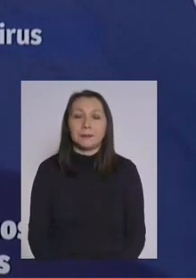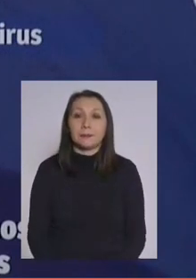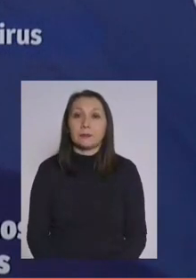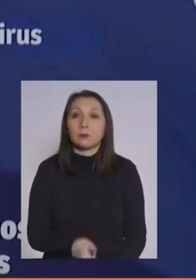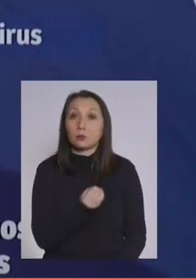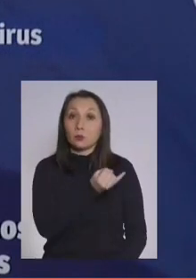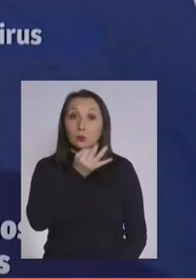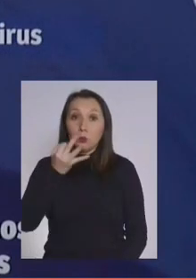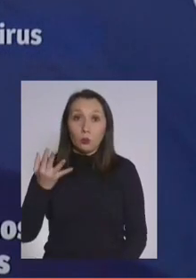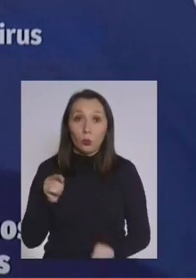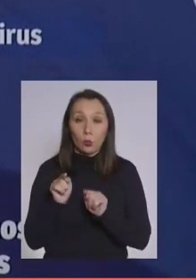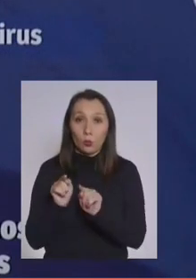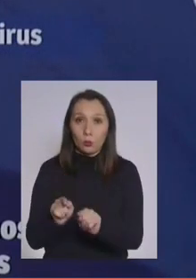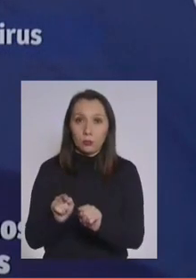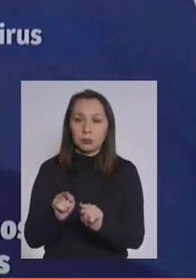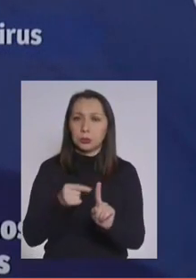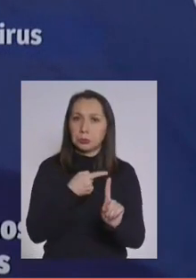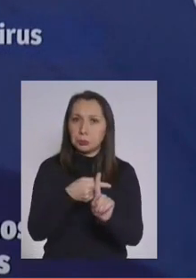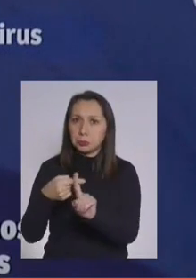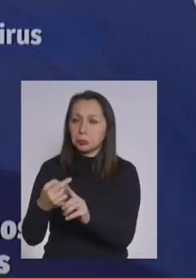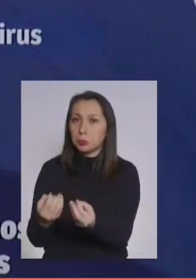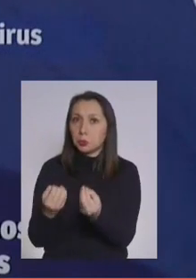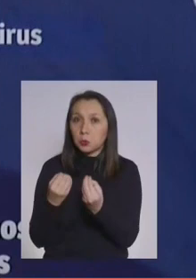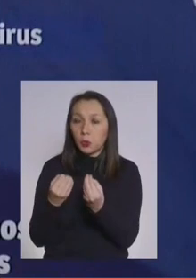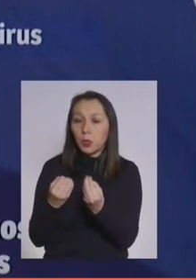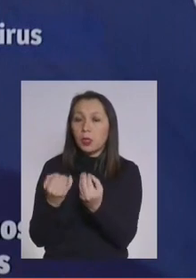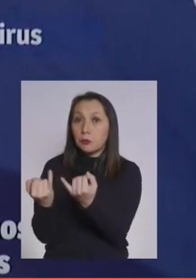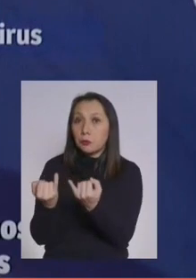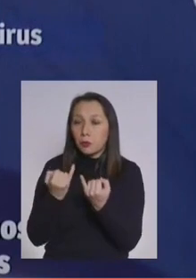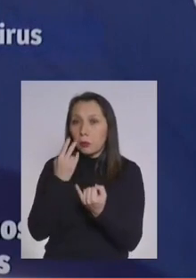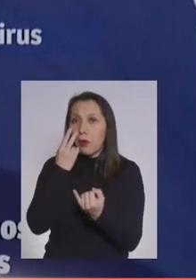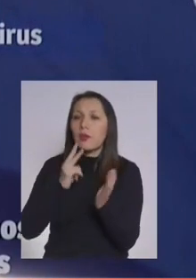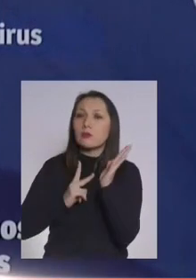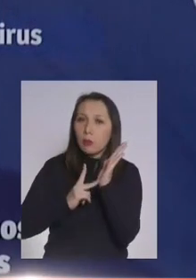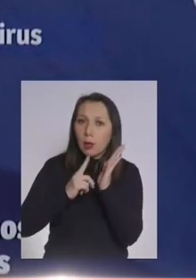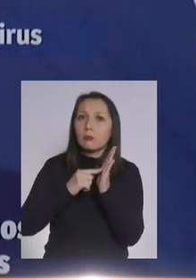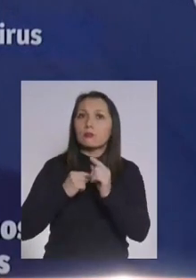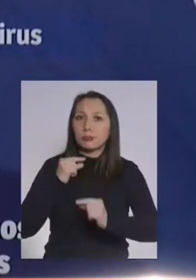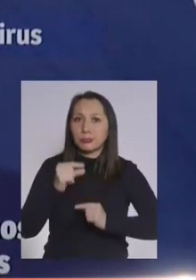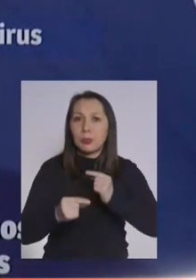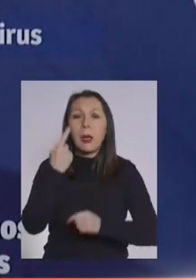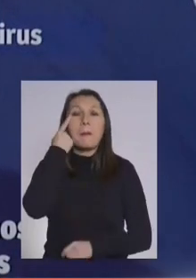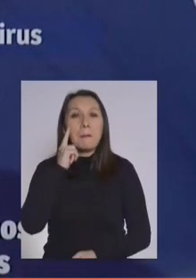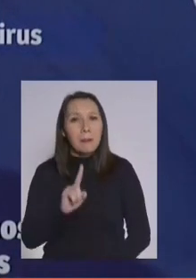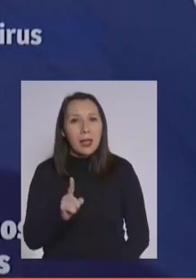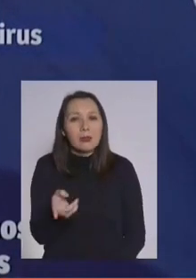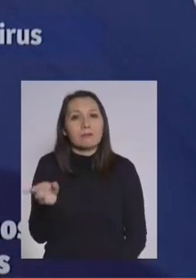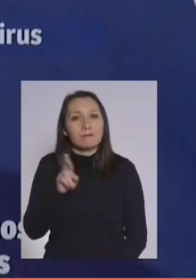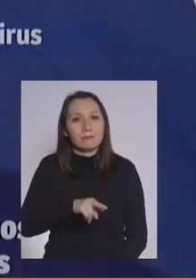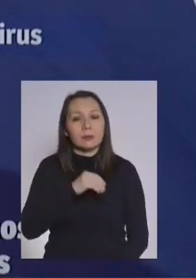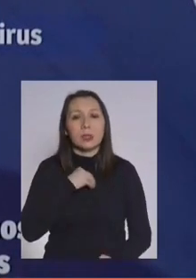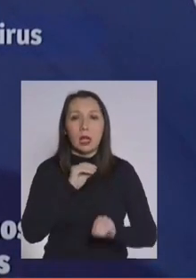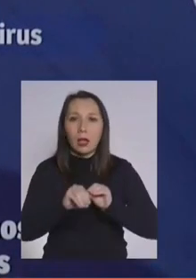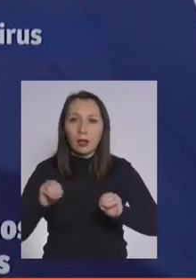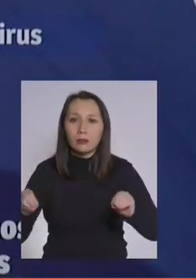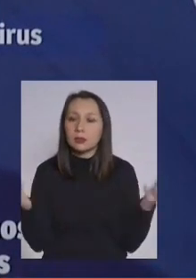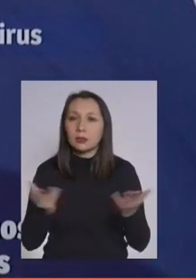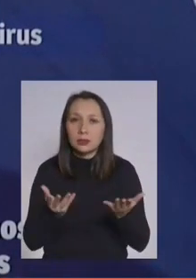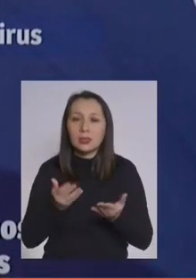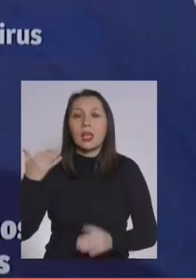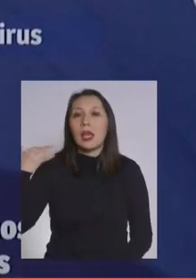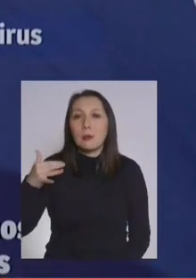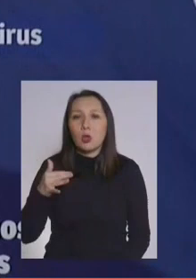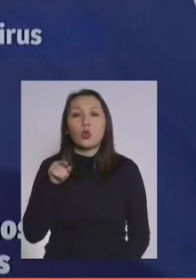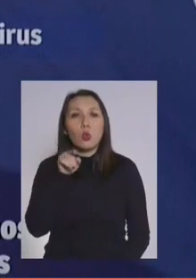son positivas seguimos en el paso a paso sin embargo queremos insistir en la importancia